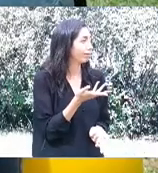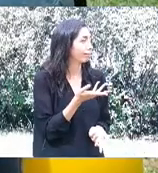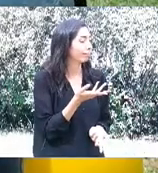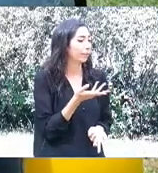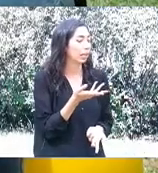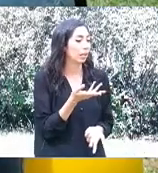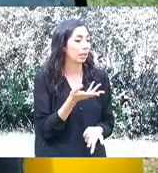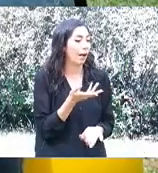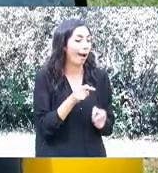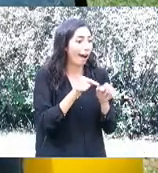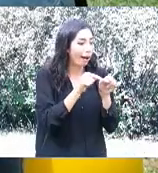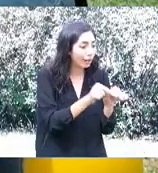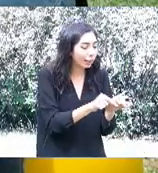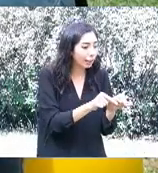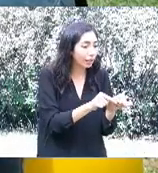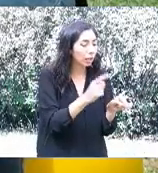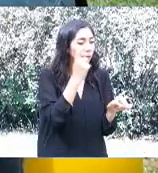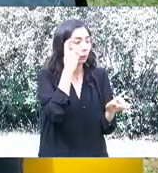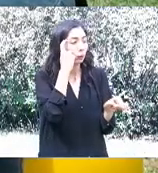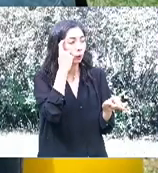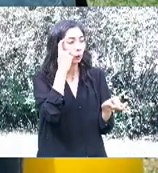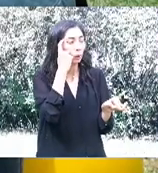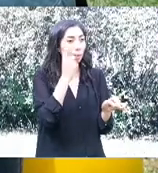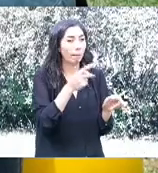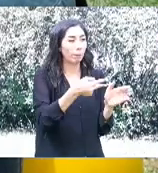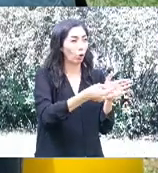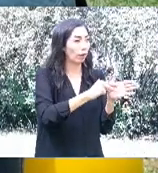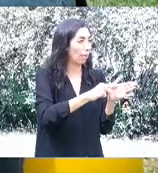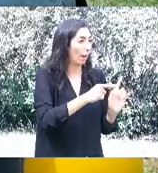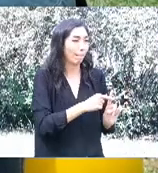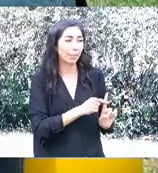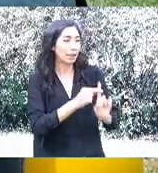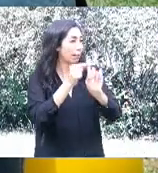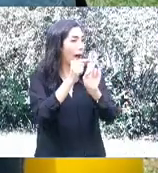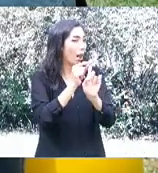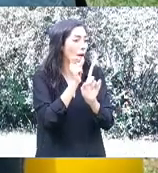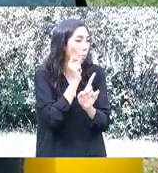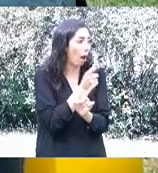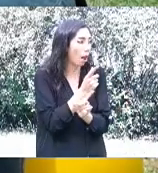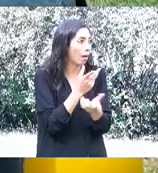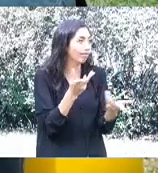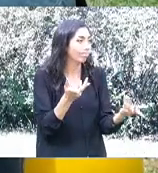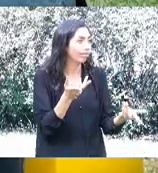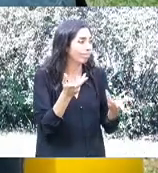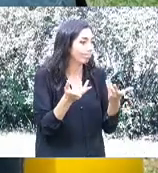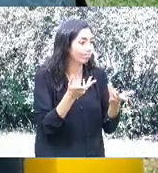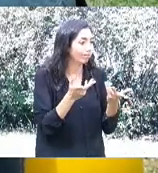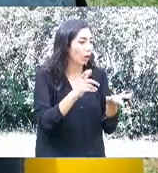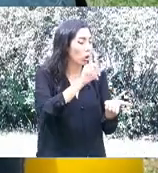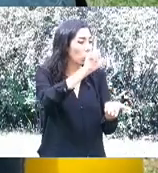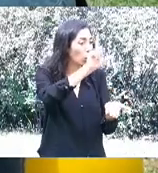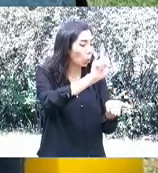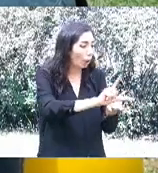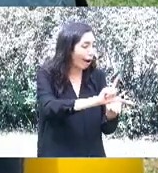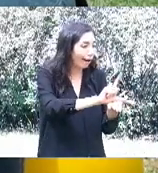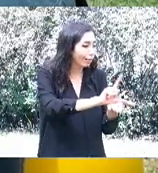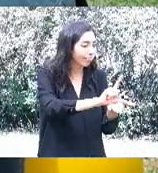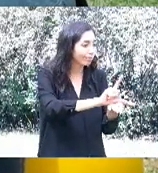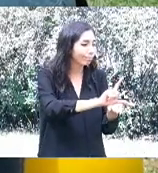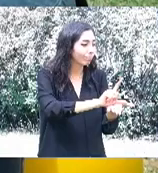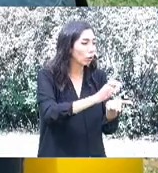Entonces desde ahí nuestra mayor dificultad es que Eh no somos un un lugar que está